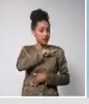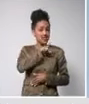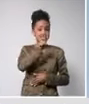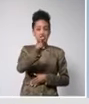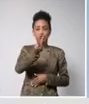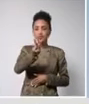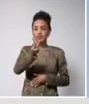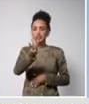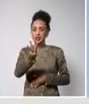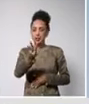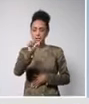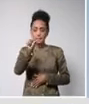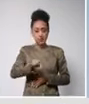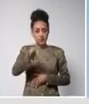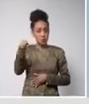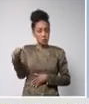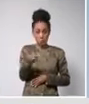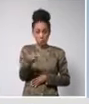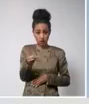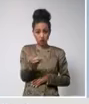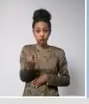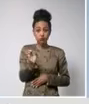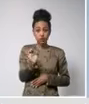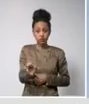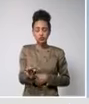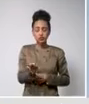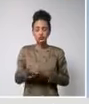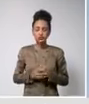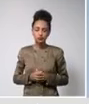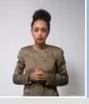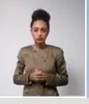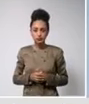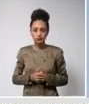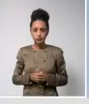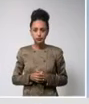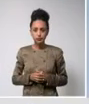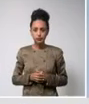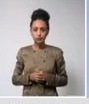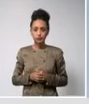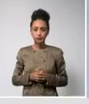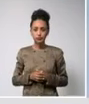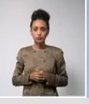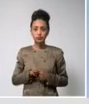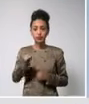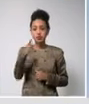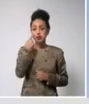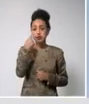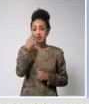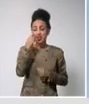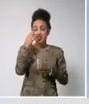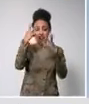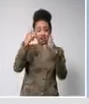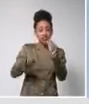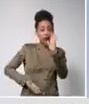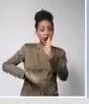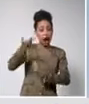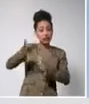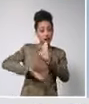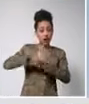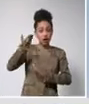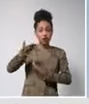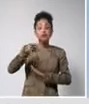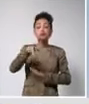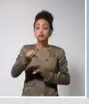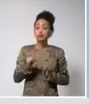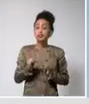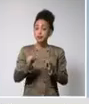menos, lo cual indiscutiblemente es expresión del número de altas que se vienen dando,